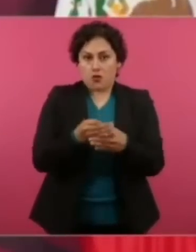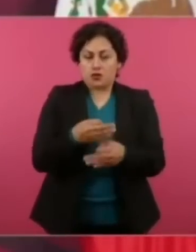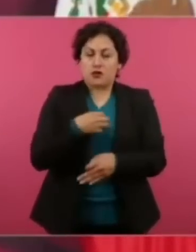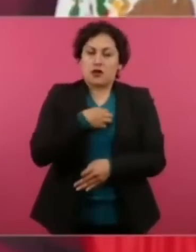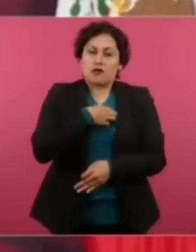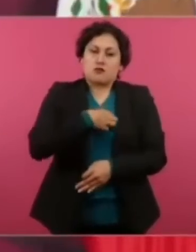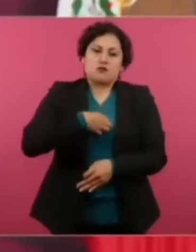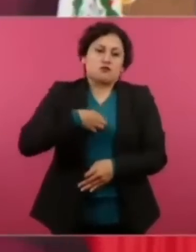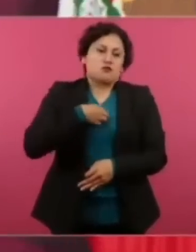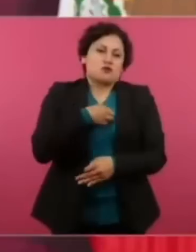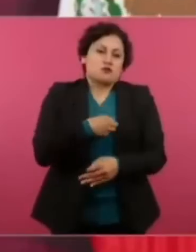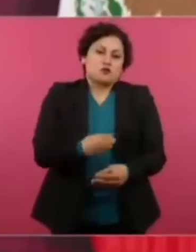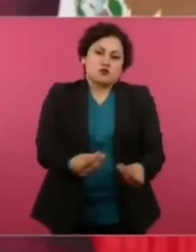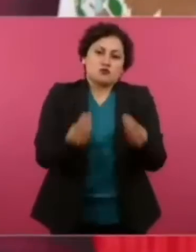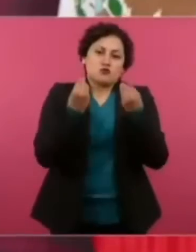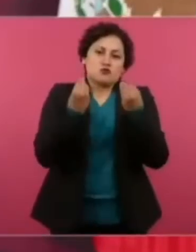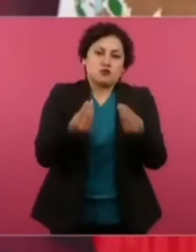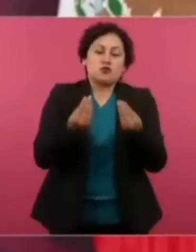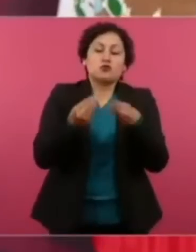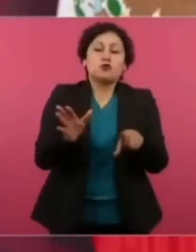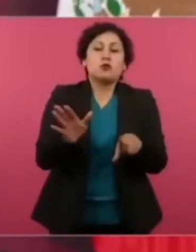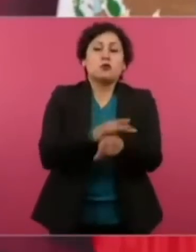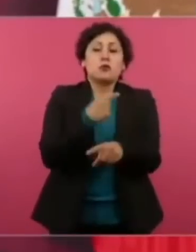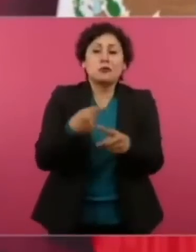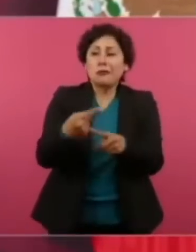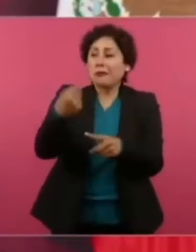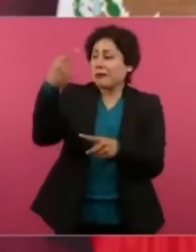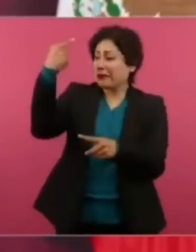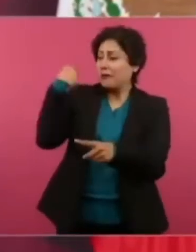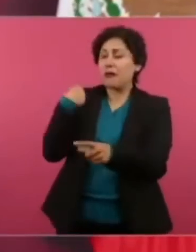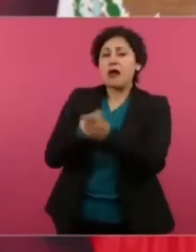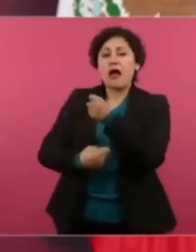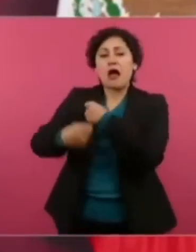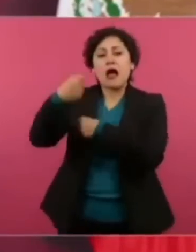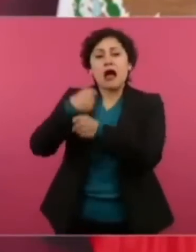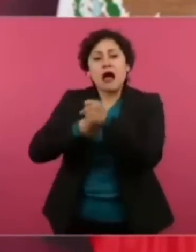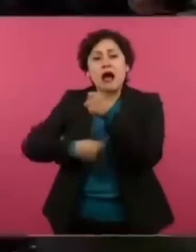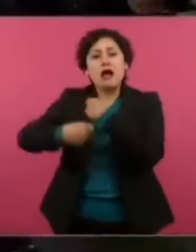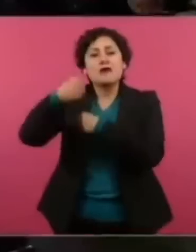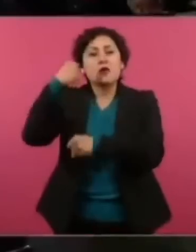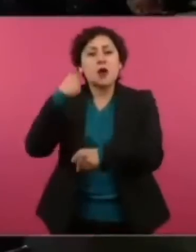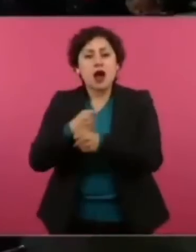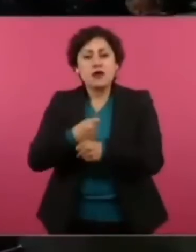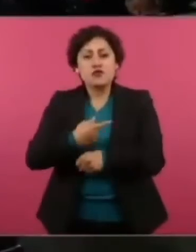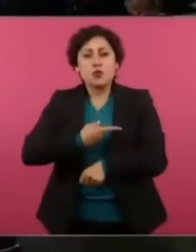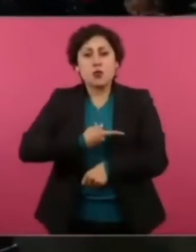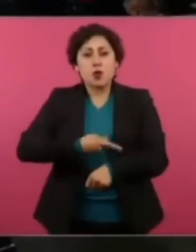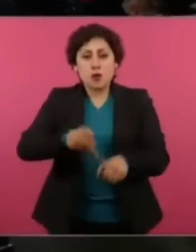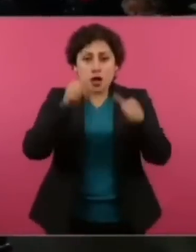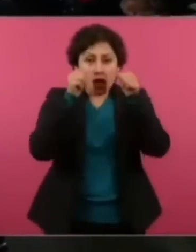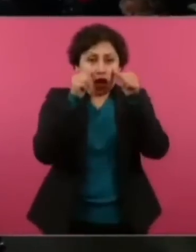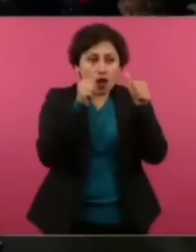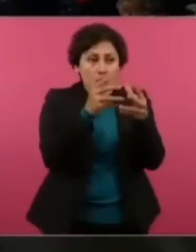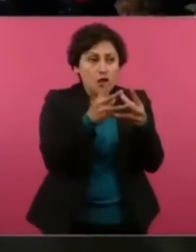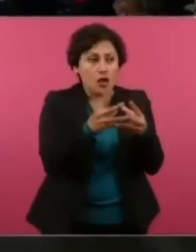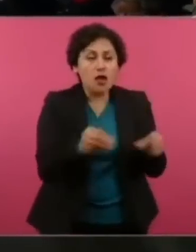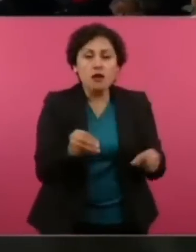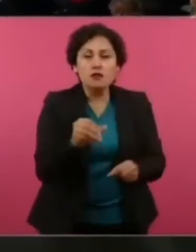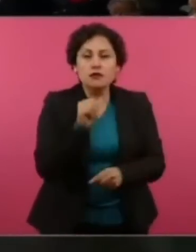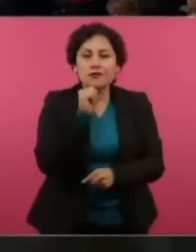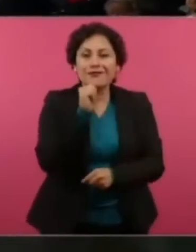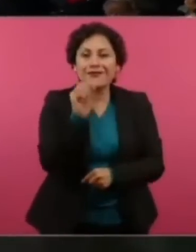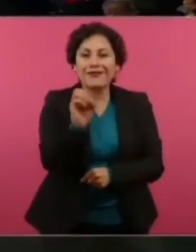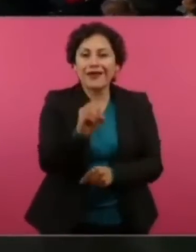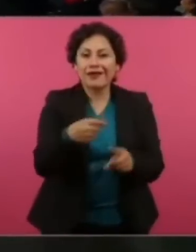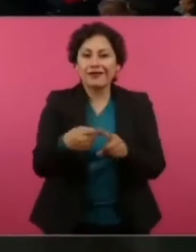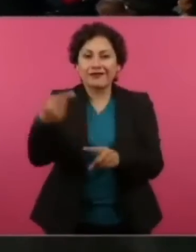no se había disminuido la pobreza como ahora, pero sobre todo en décadas no se había